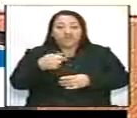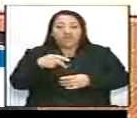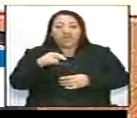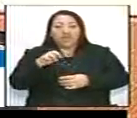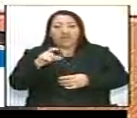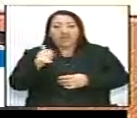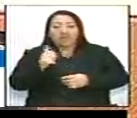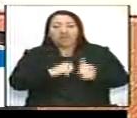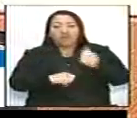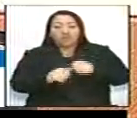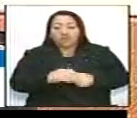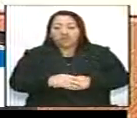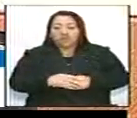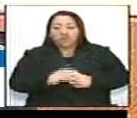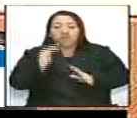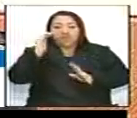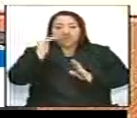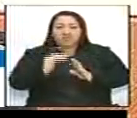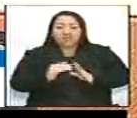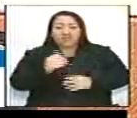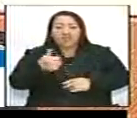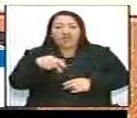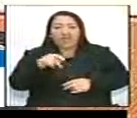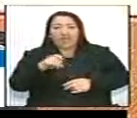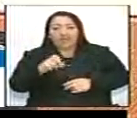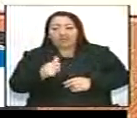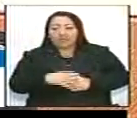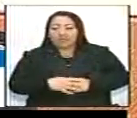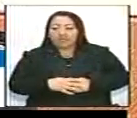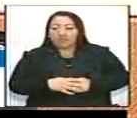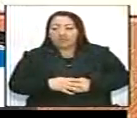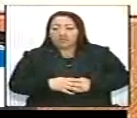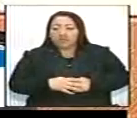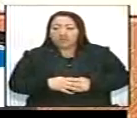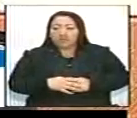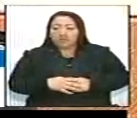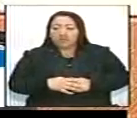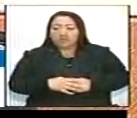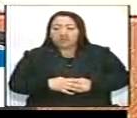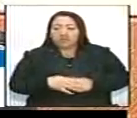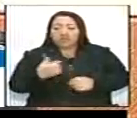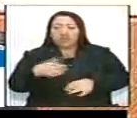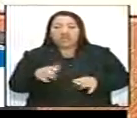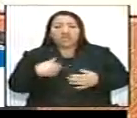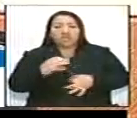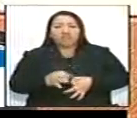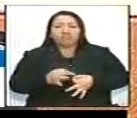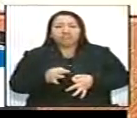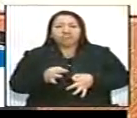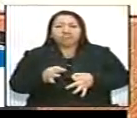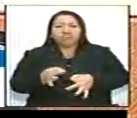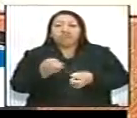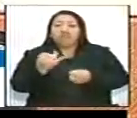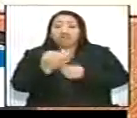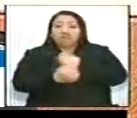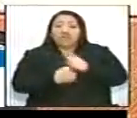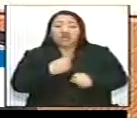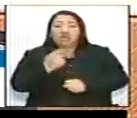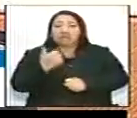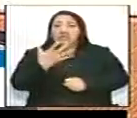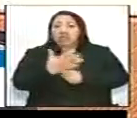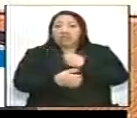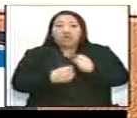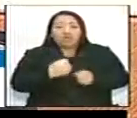han sufrido, las cifras del descenso de anemia en el país han sufrido un estancamiento que ya tiene varios años, casi 5 años